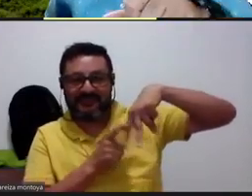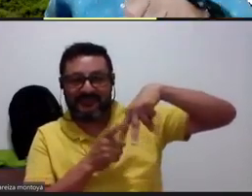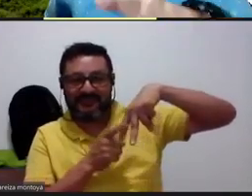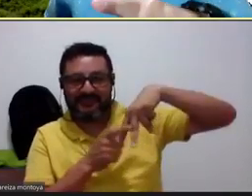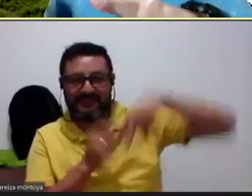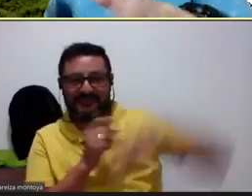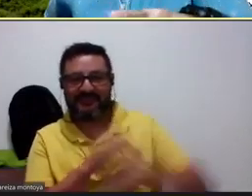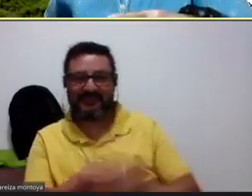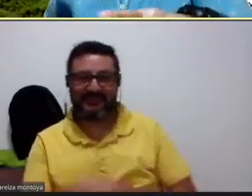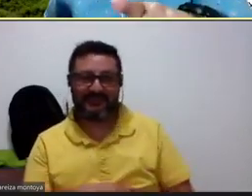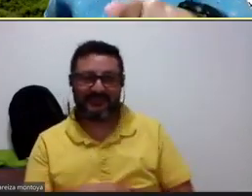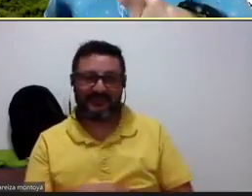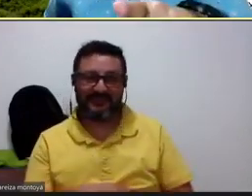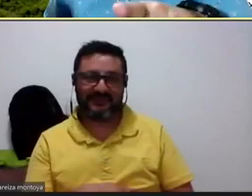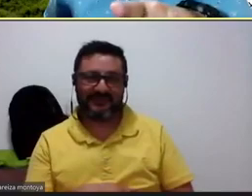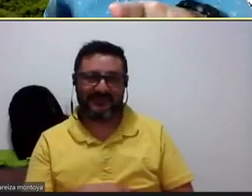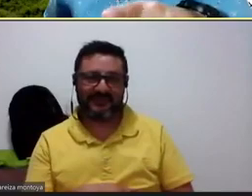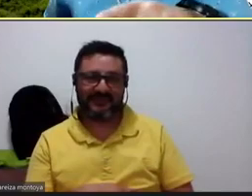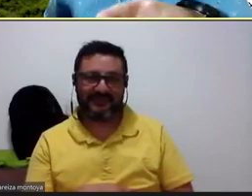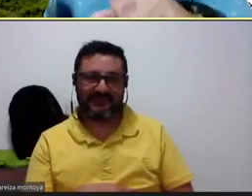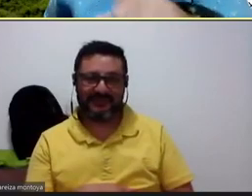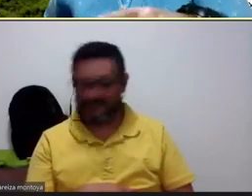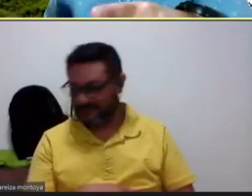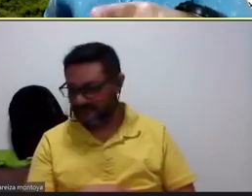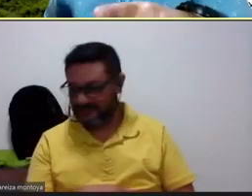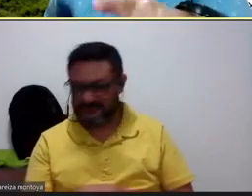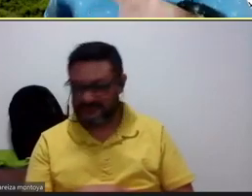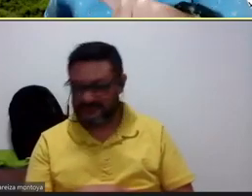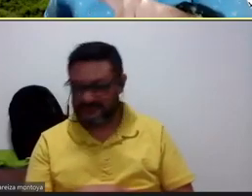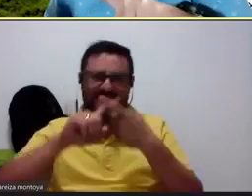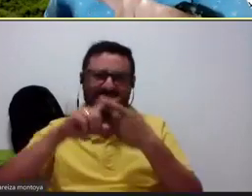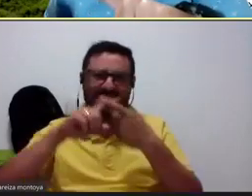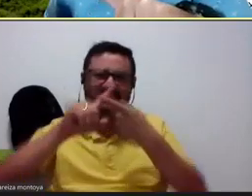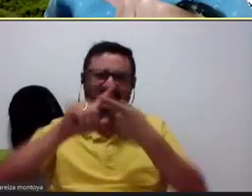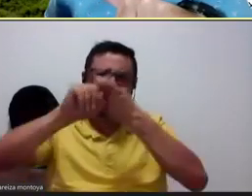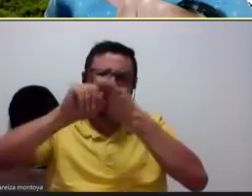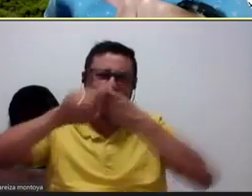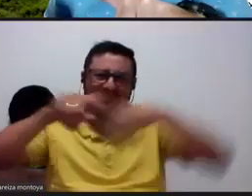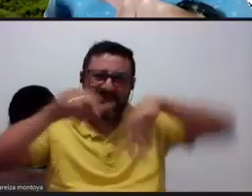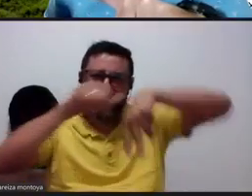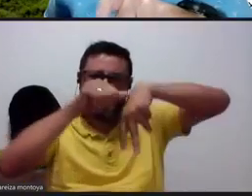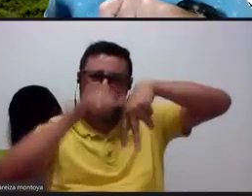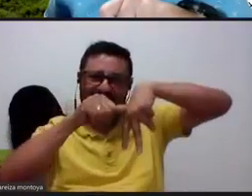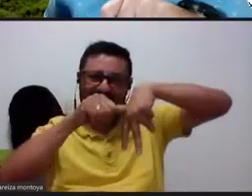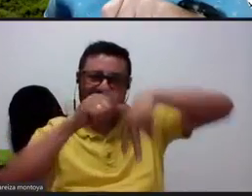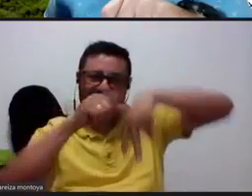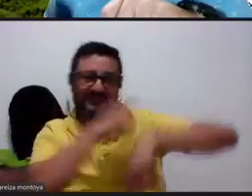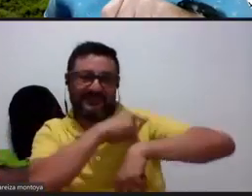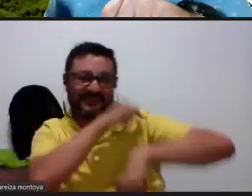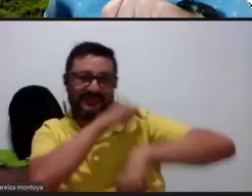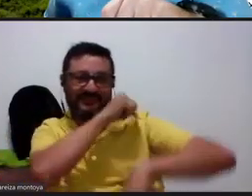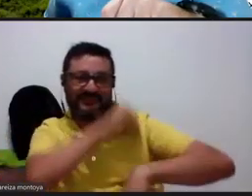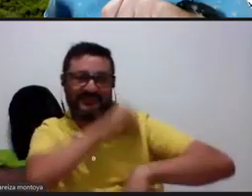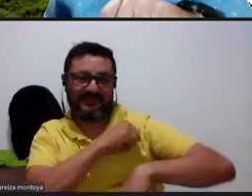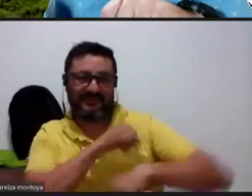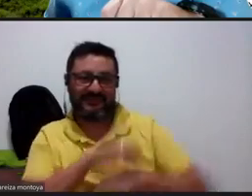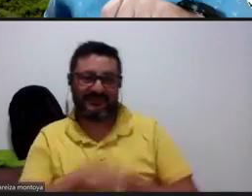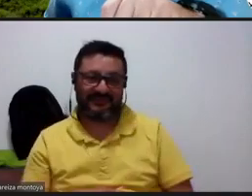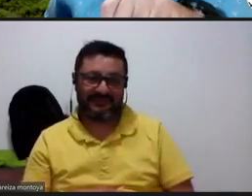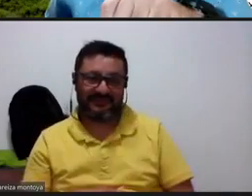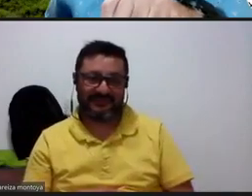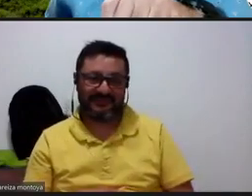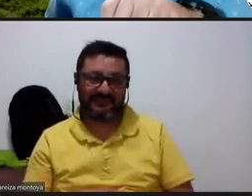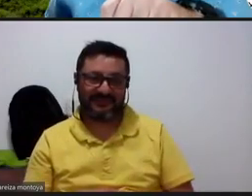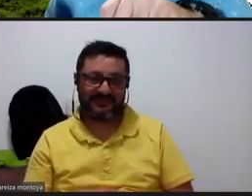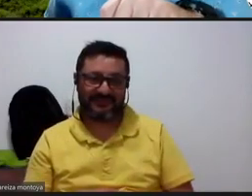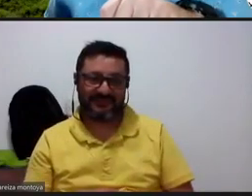el hombro. Vos estabas pendiente de una operación, ¿cierto? ¿Ya te la hicieron o todavía no? No, un ortopedista me salvó. Alejo